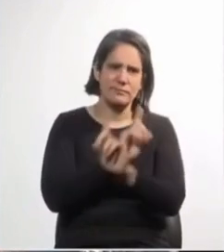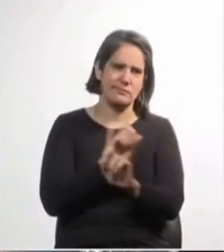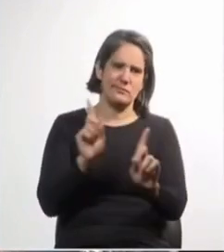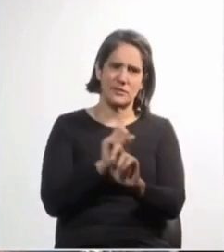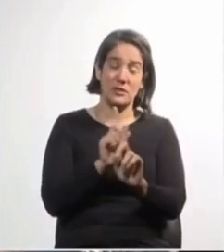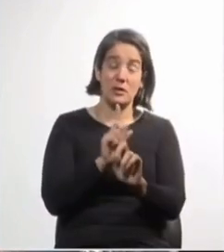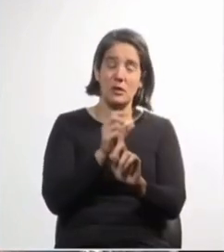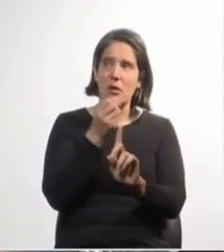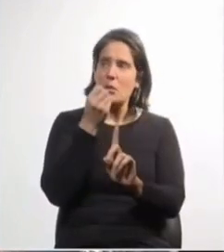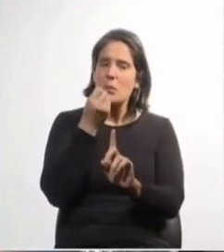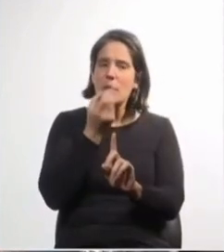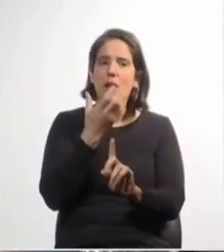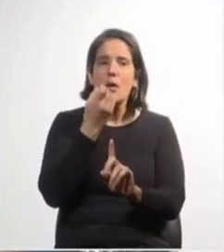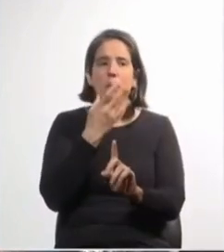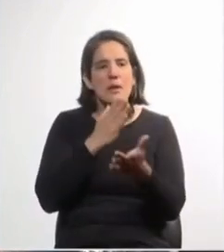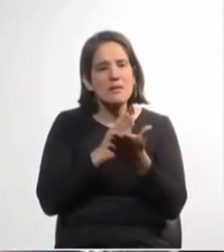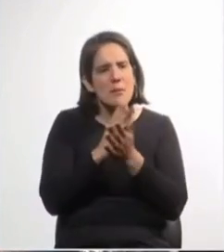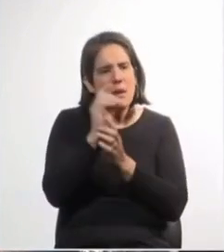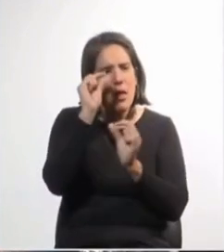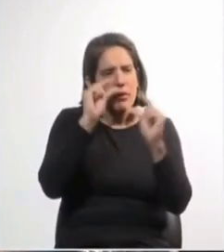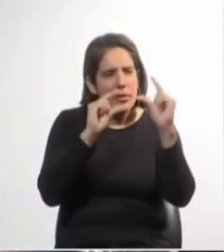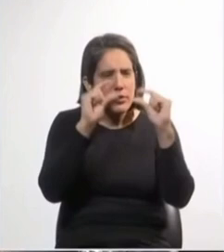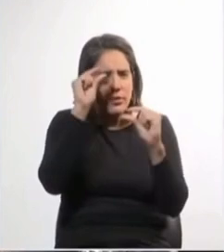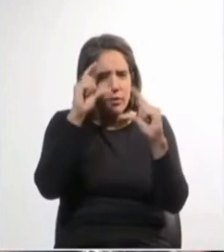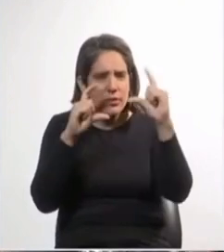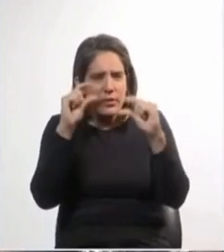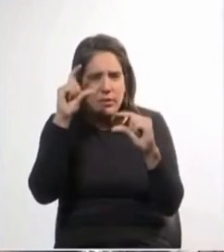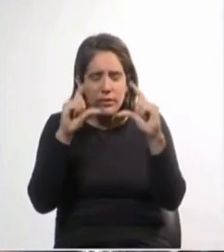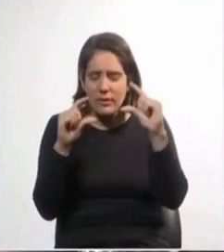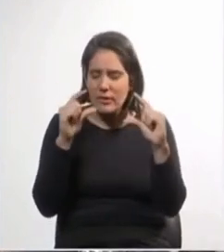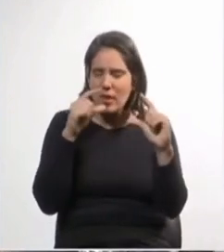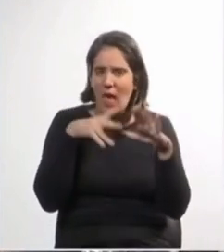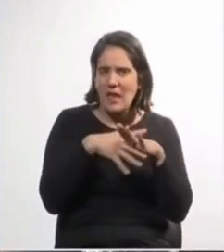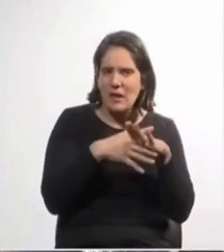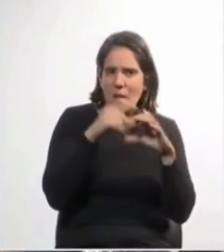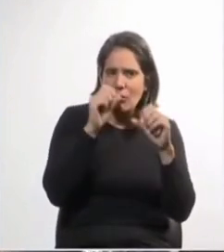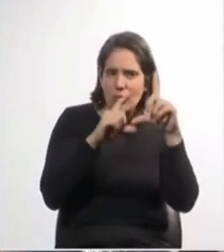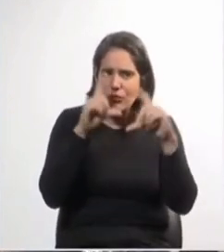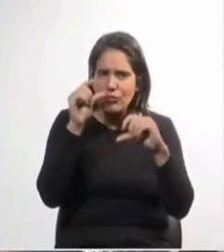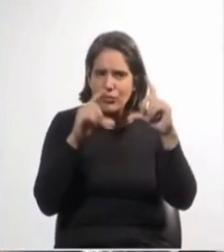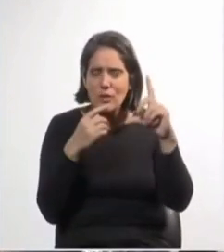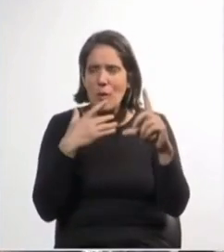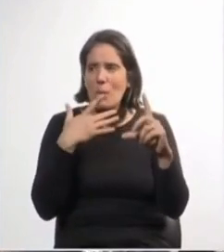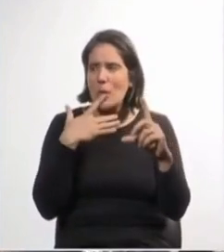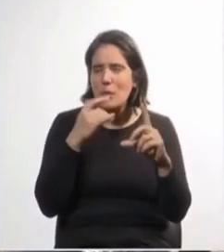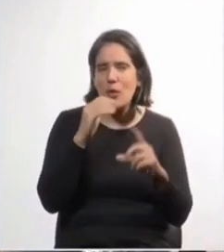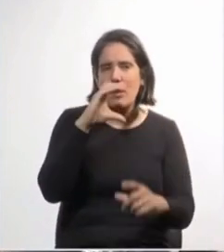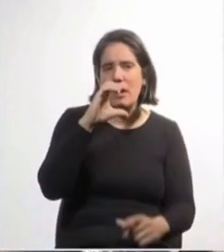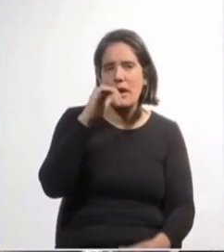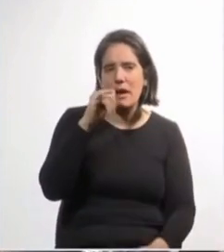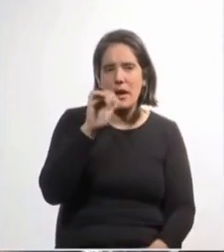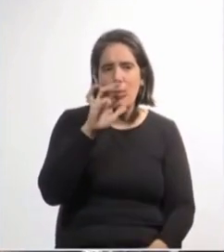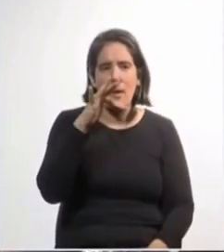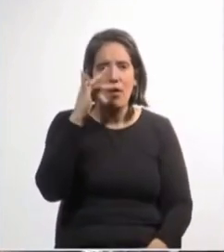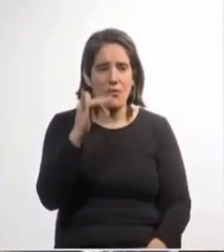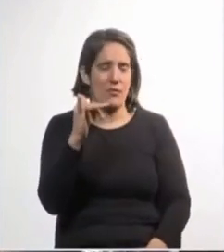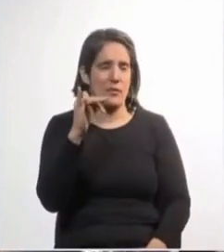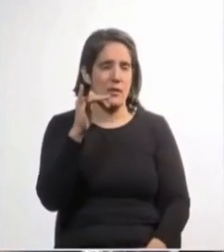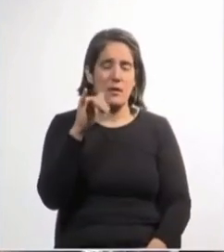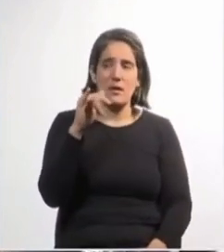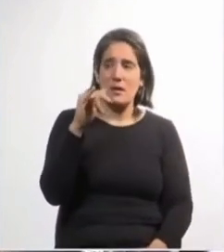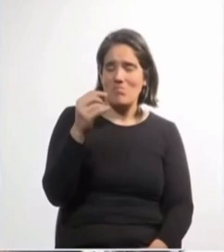uso abusivo de medidas y de herramientas, como los fideicomisos y los CREMAF, que hacen que